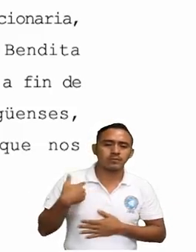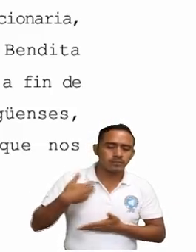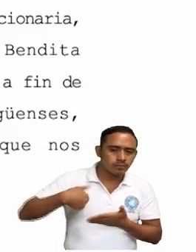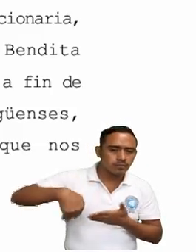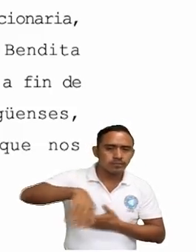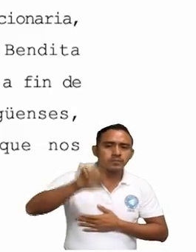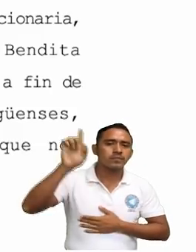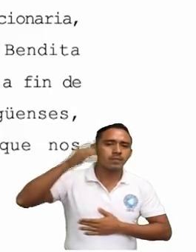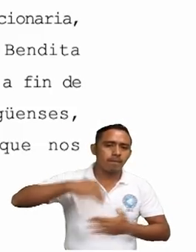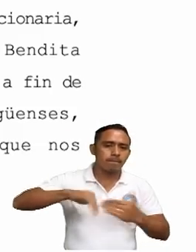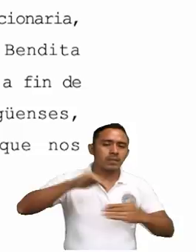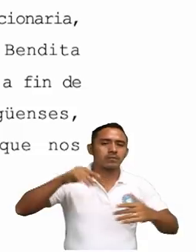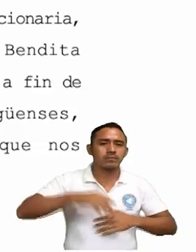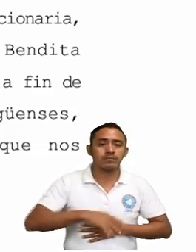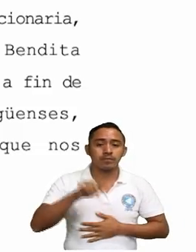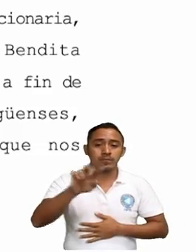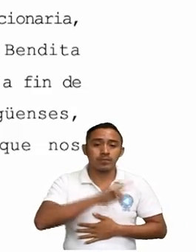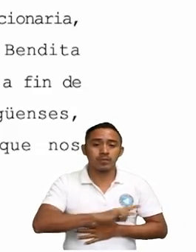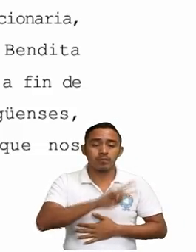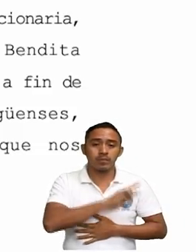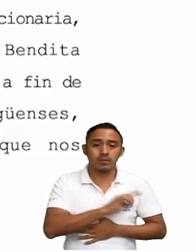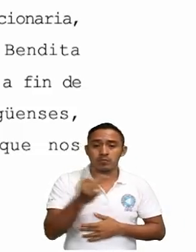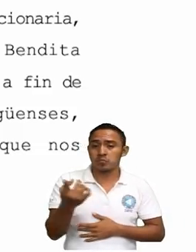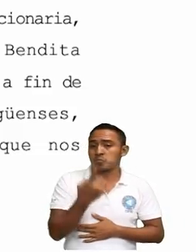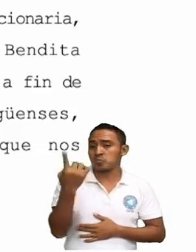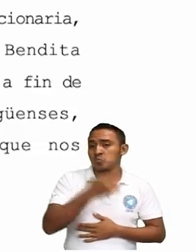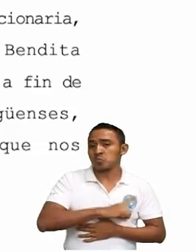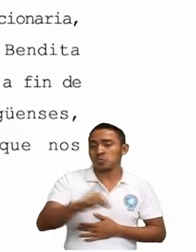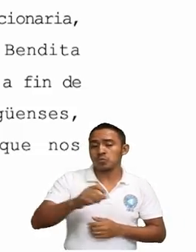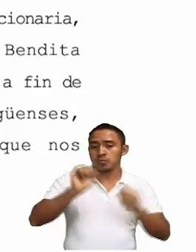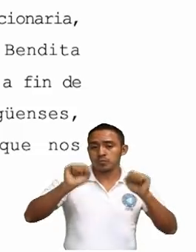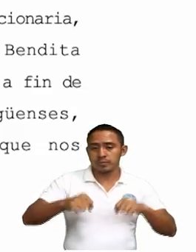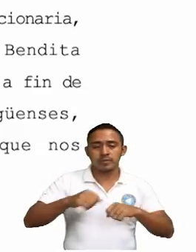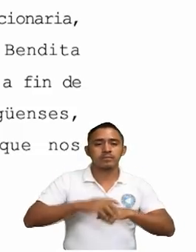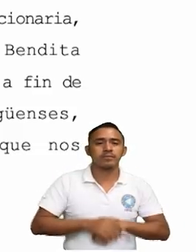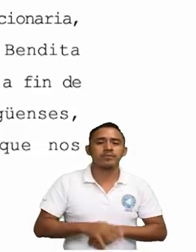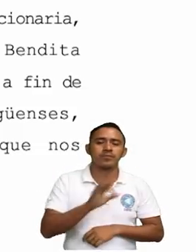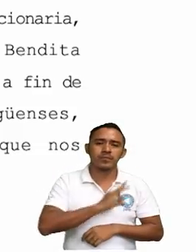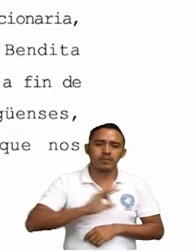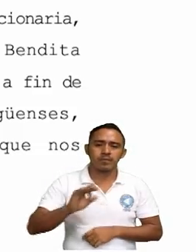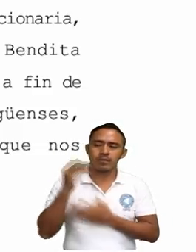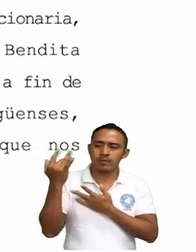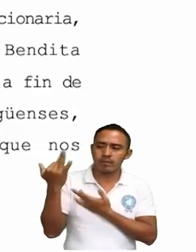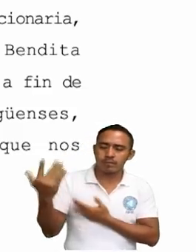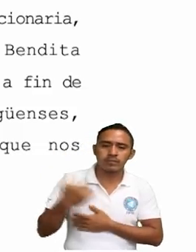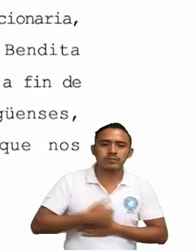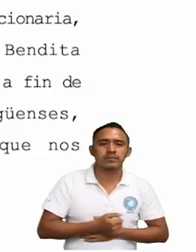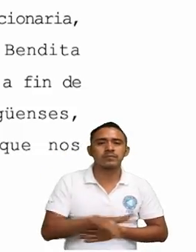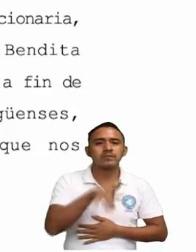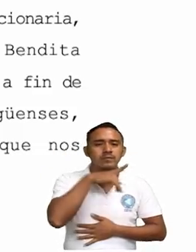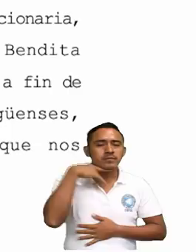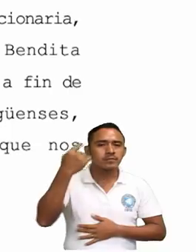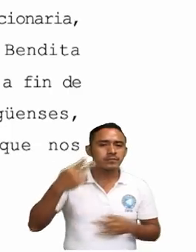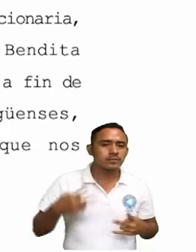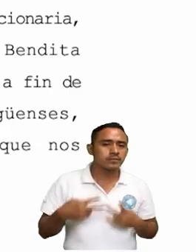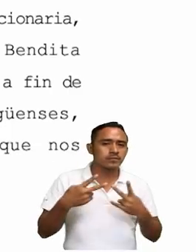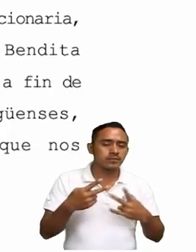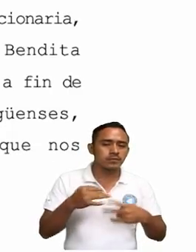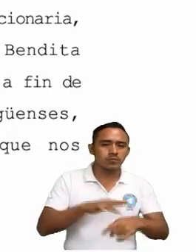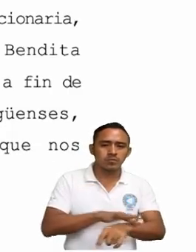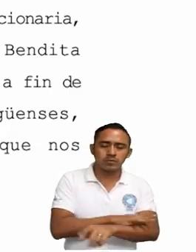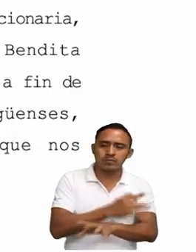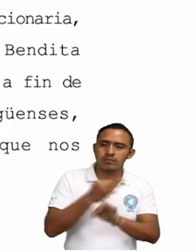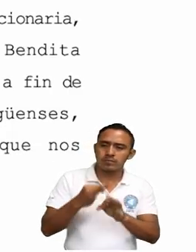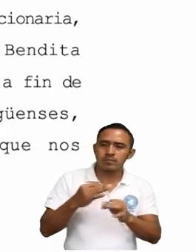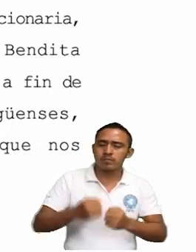allá. Con ese valor que solo Dios puede dar, desde la fe, la esperanza y la confianza en la vida y la verdad, nos sentimos llenos